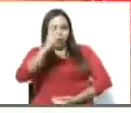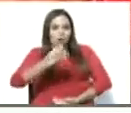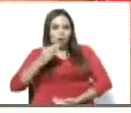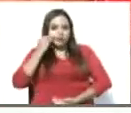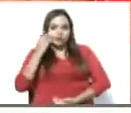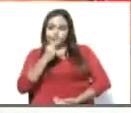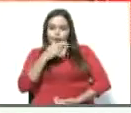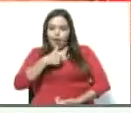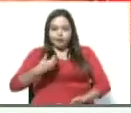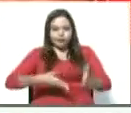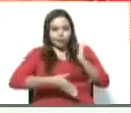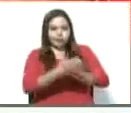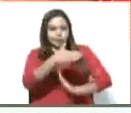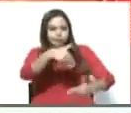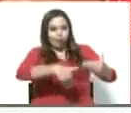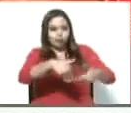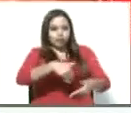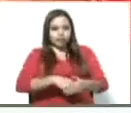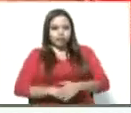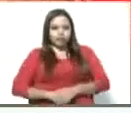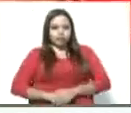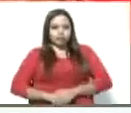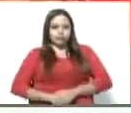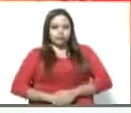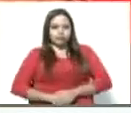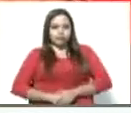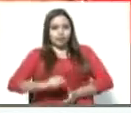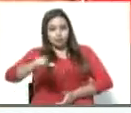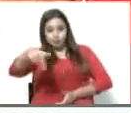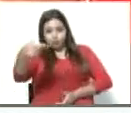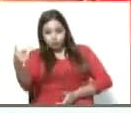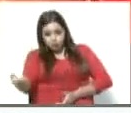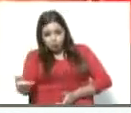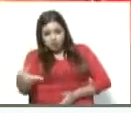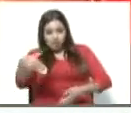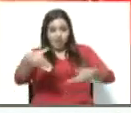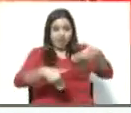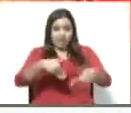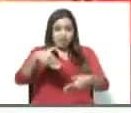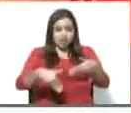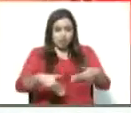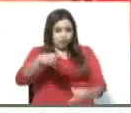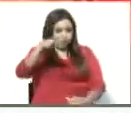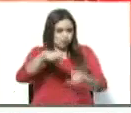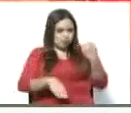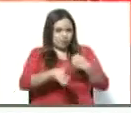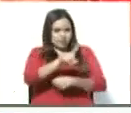abstuvo de votar. Y creo que para las próximas, las elecciones definitivas,